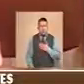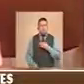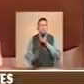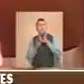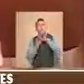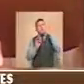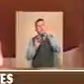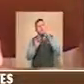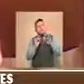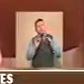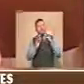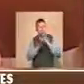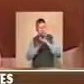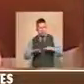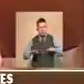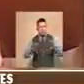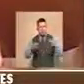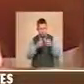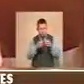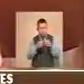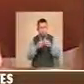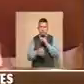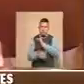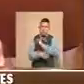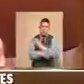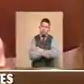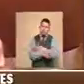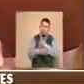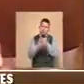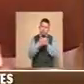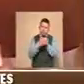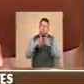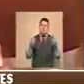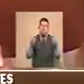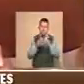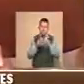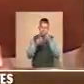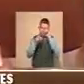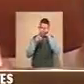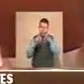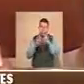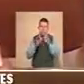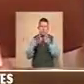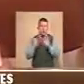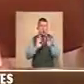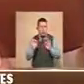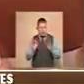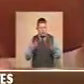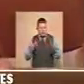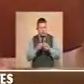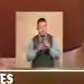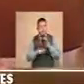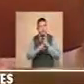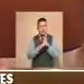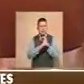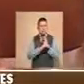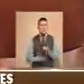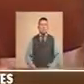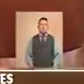regiones han tenido o tienen la fuerza de la resistencia y su capacidad organizativa e